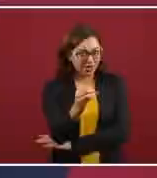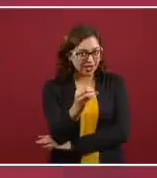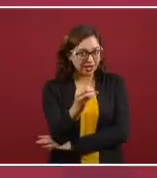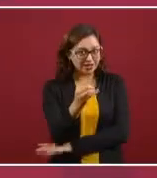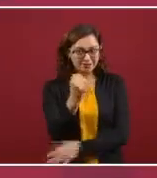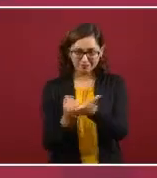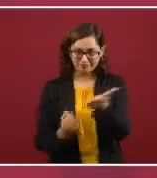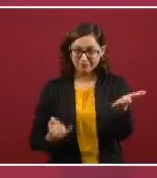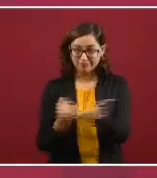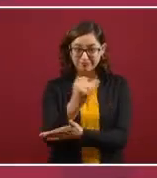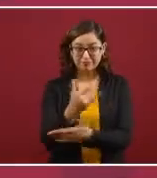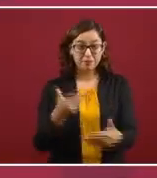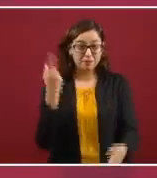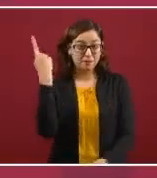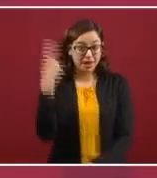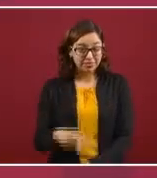decreto,